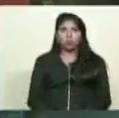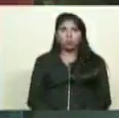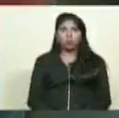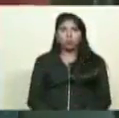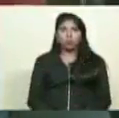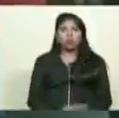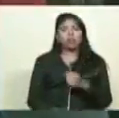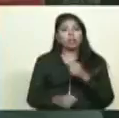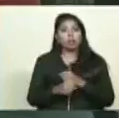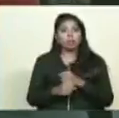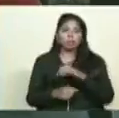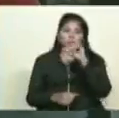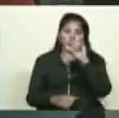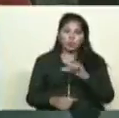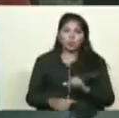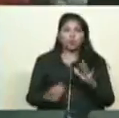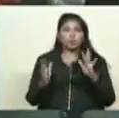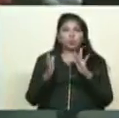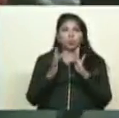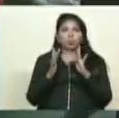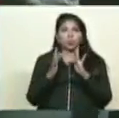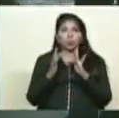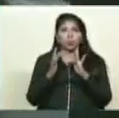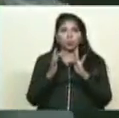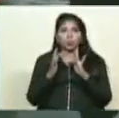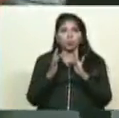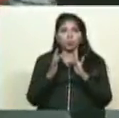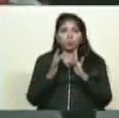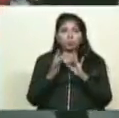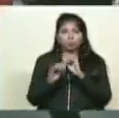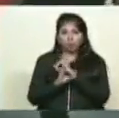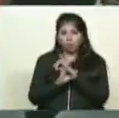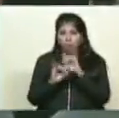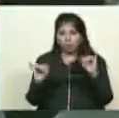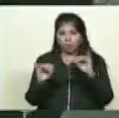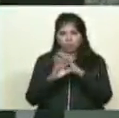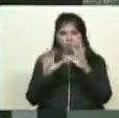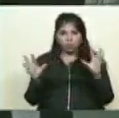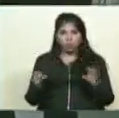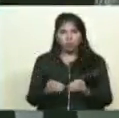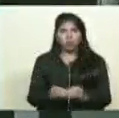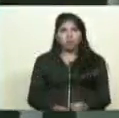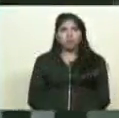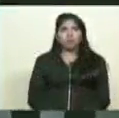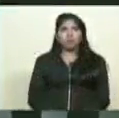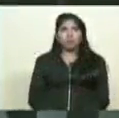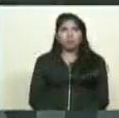de trabajo y con ellas nosotros vamos a despedir esta transmisión.